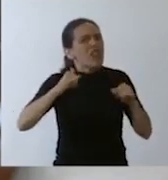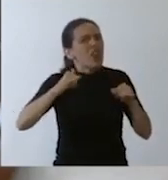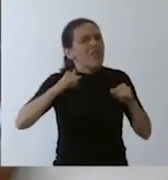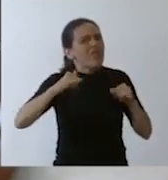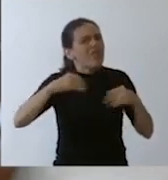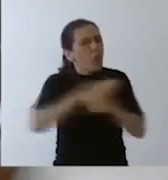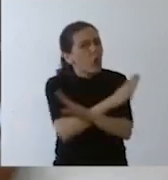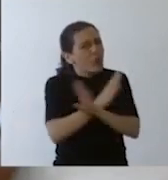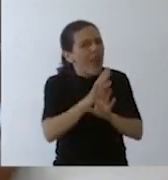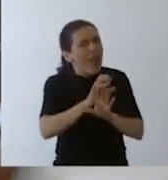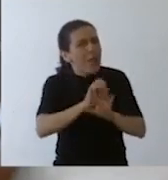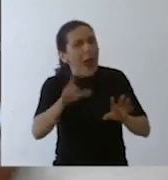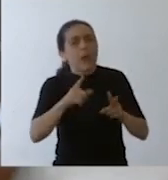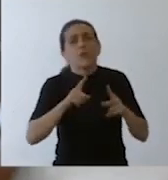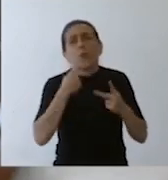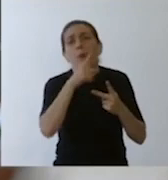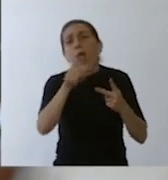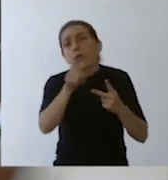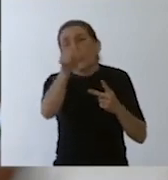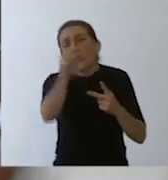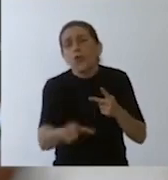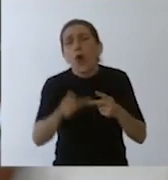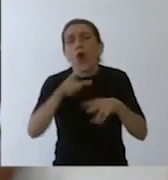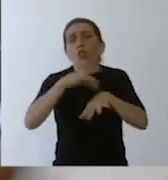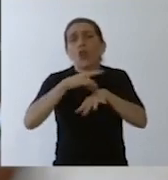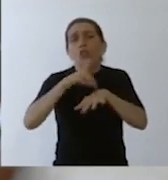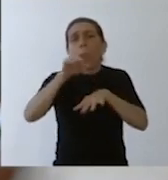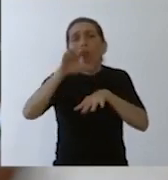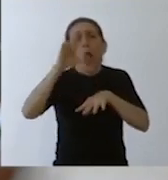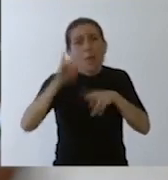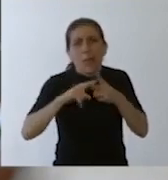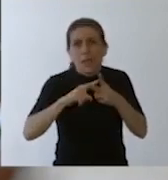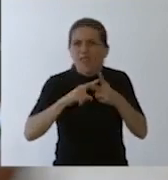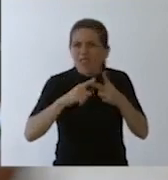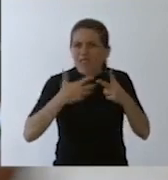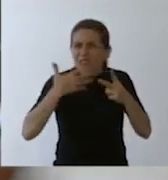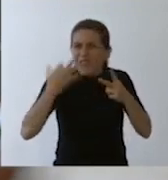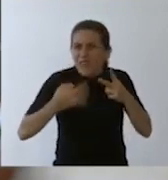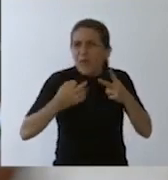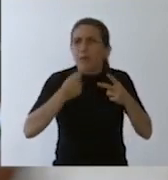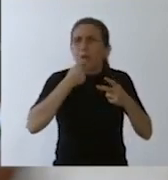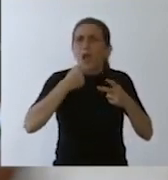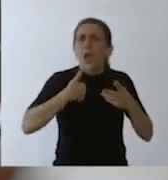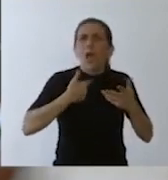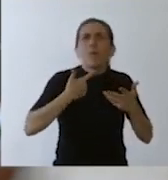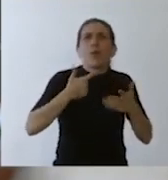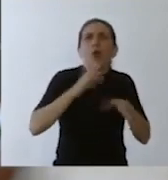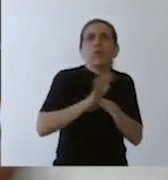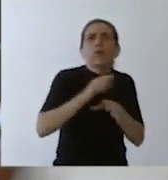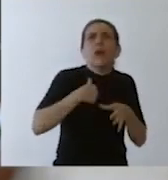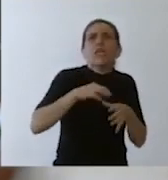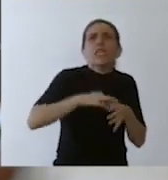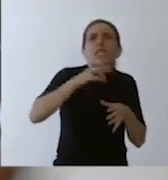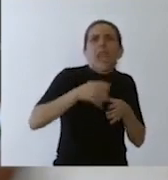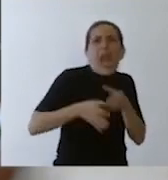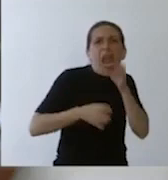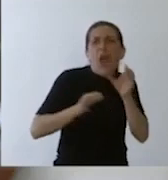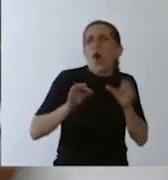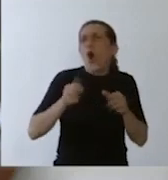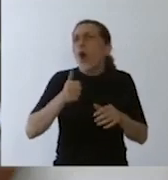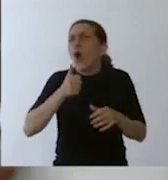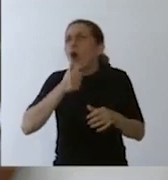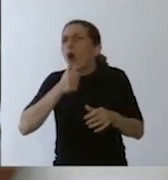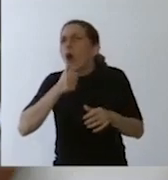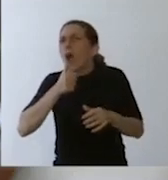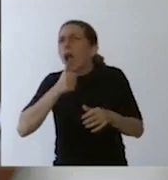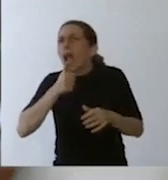saberlo, y se lo pregunto quizás al doctor López. Si realmente si uno toma té se mata el virus, si se toma algo caliente se mata